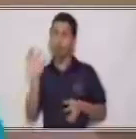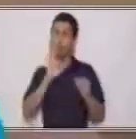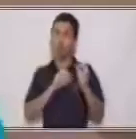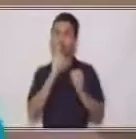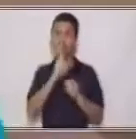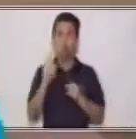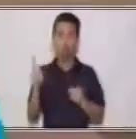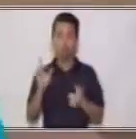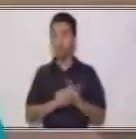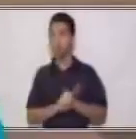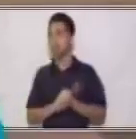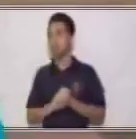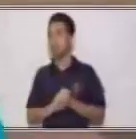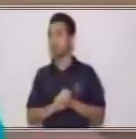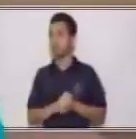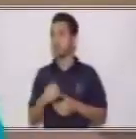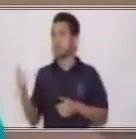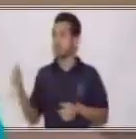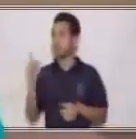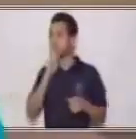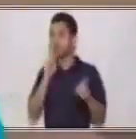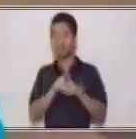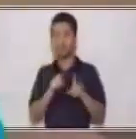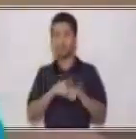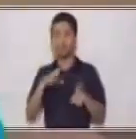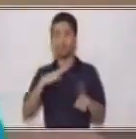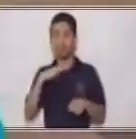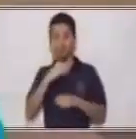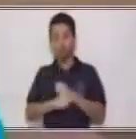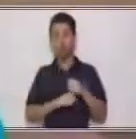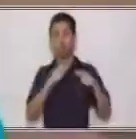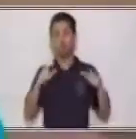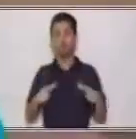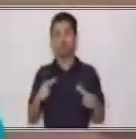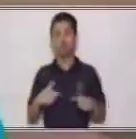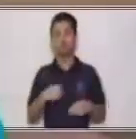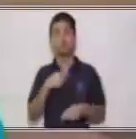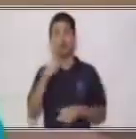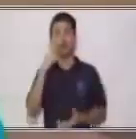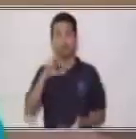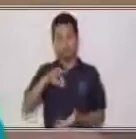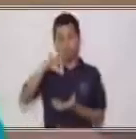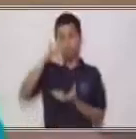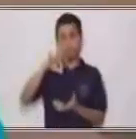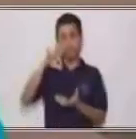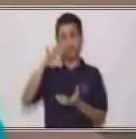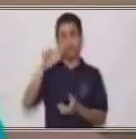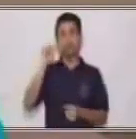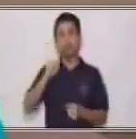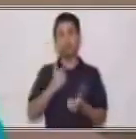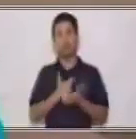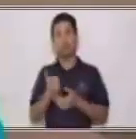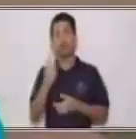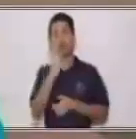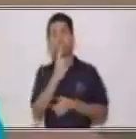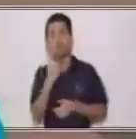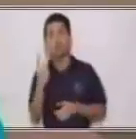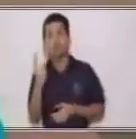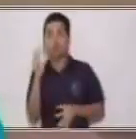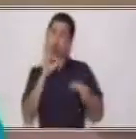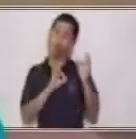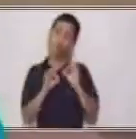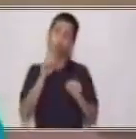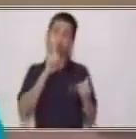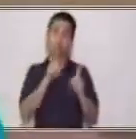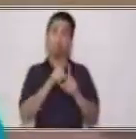También tenemos acá algunas frutas. Las peras las podemos comprar por unidad, pero también las podríamos comprar